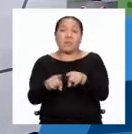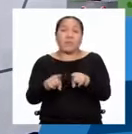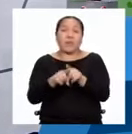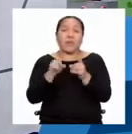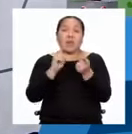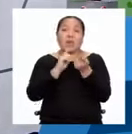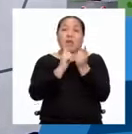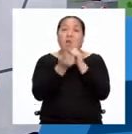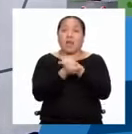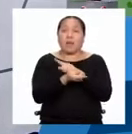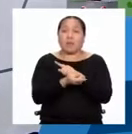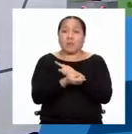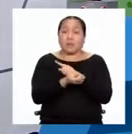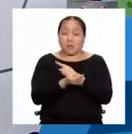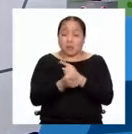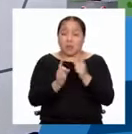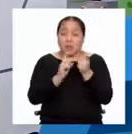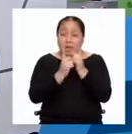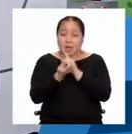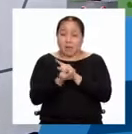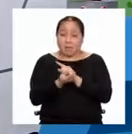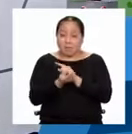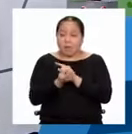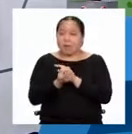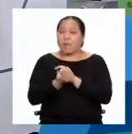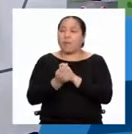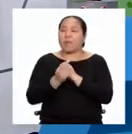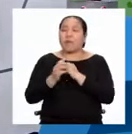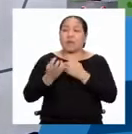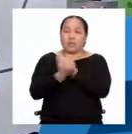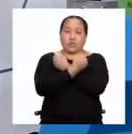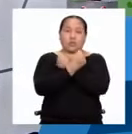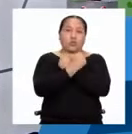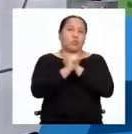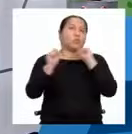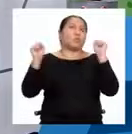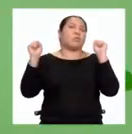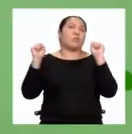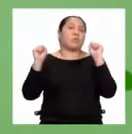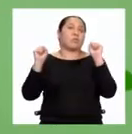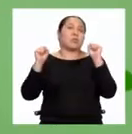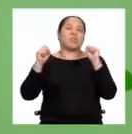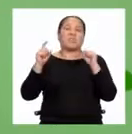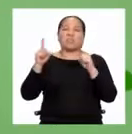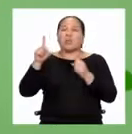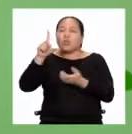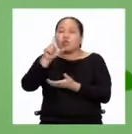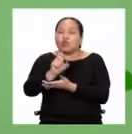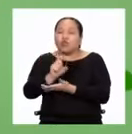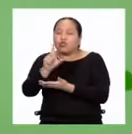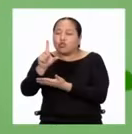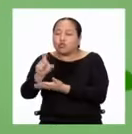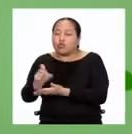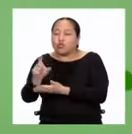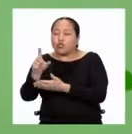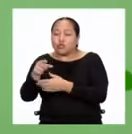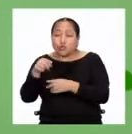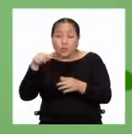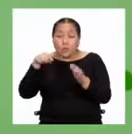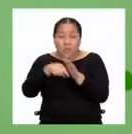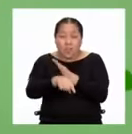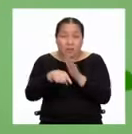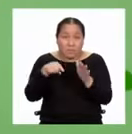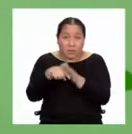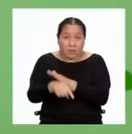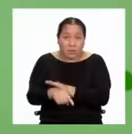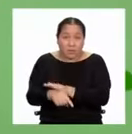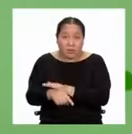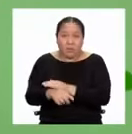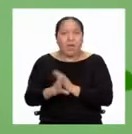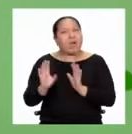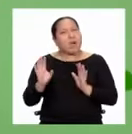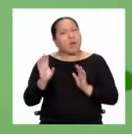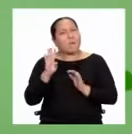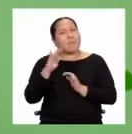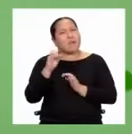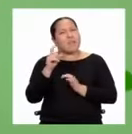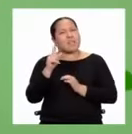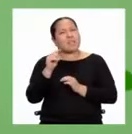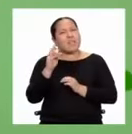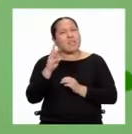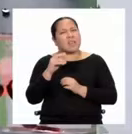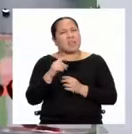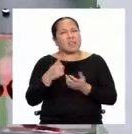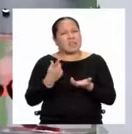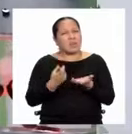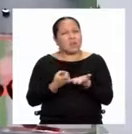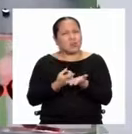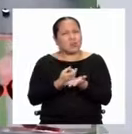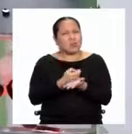Se adaptan para sobrevivir a los pesticidas que se usan para exterminarlos. ¿Eso quiere decir que las bacterias y los gusanos pueden ser